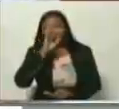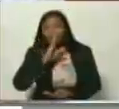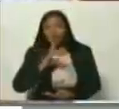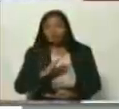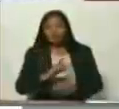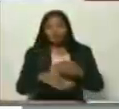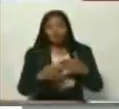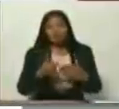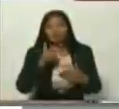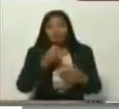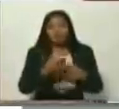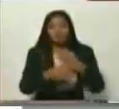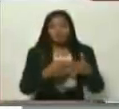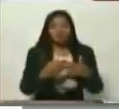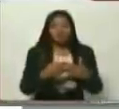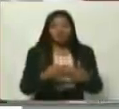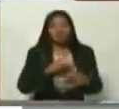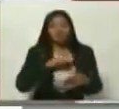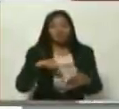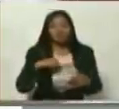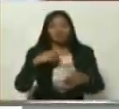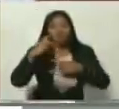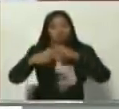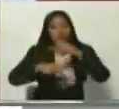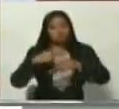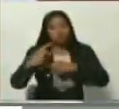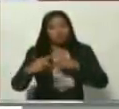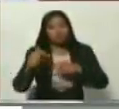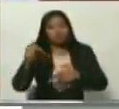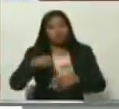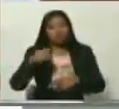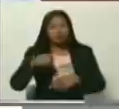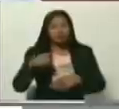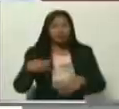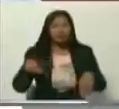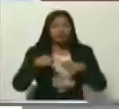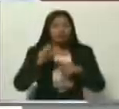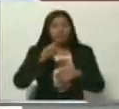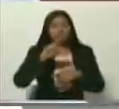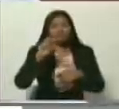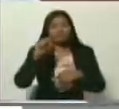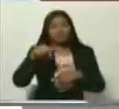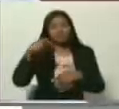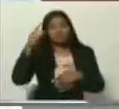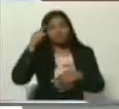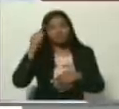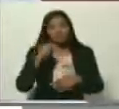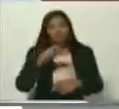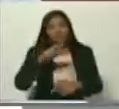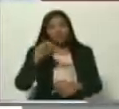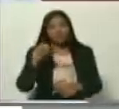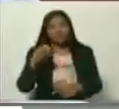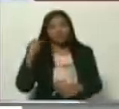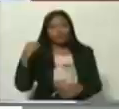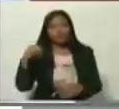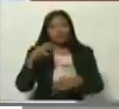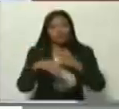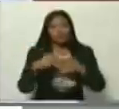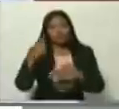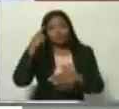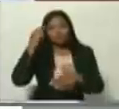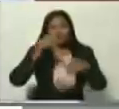Para facilitar todo este proceso, repito, de aquí, día 30 de noviembre, hasta el día de